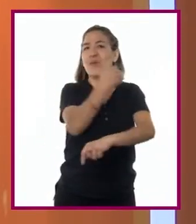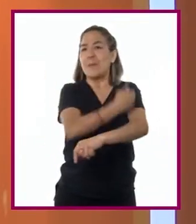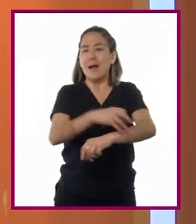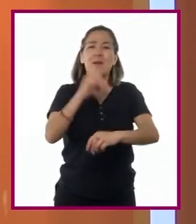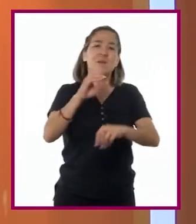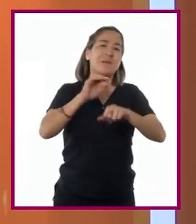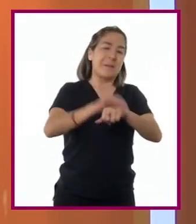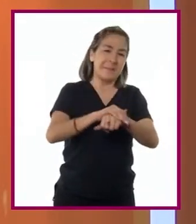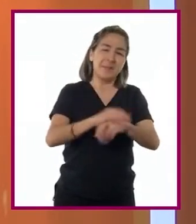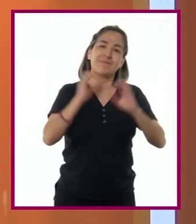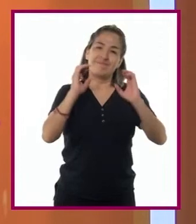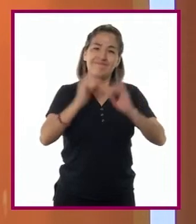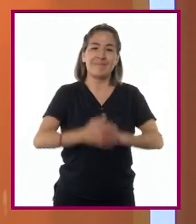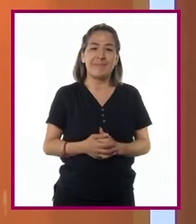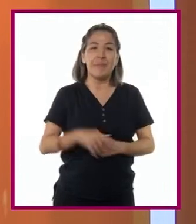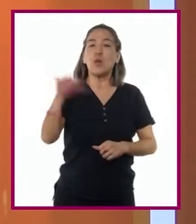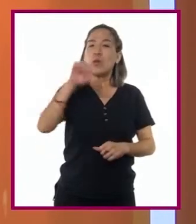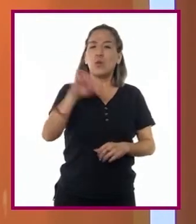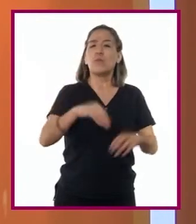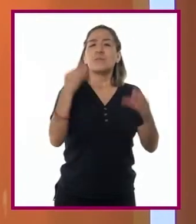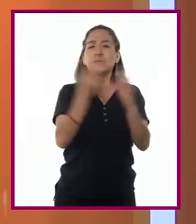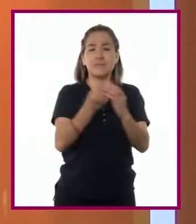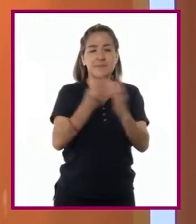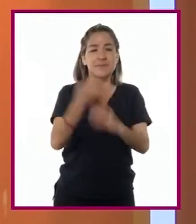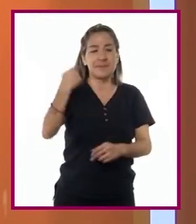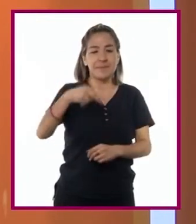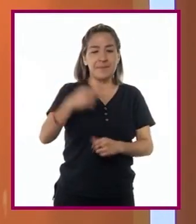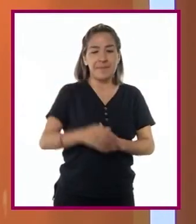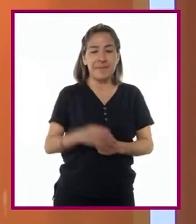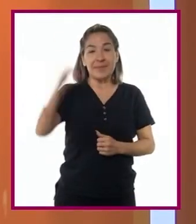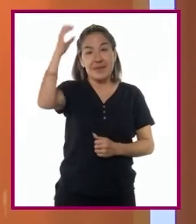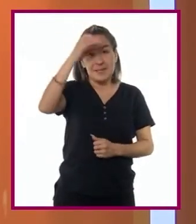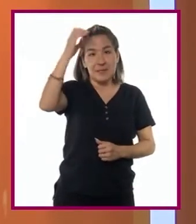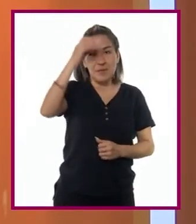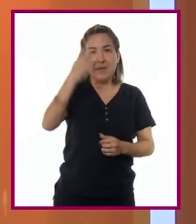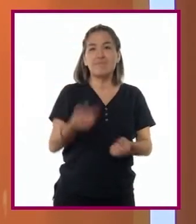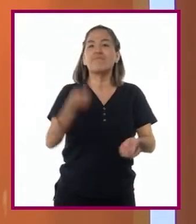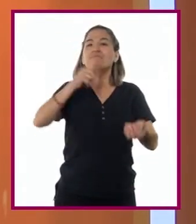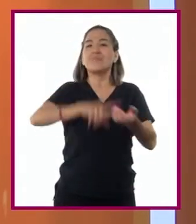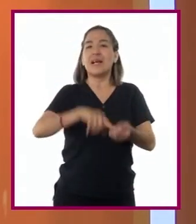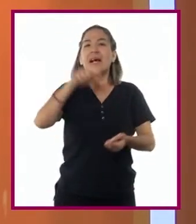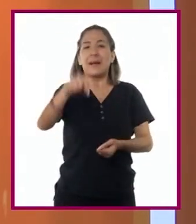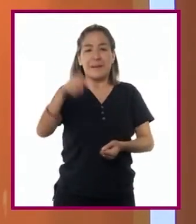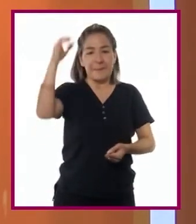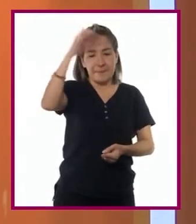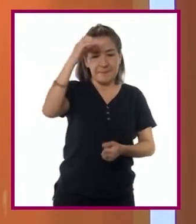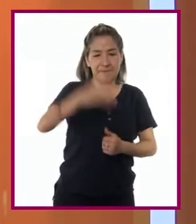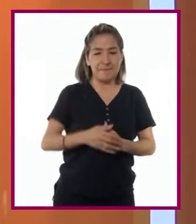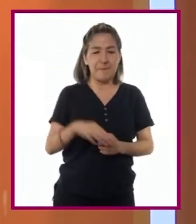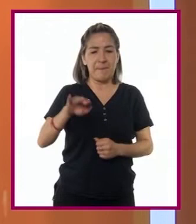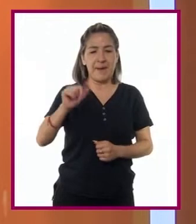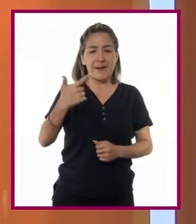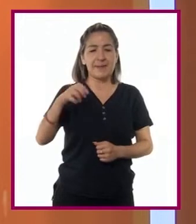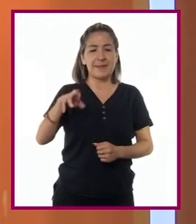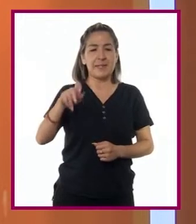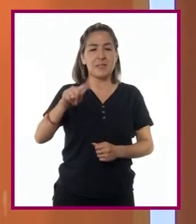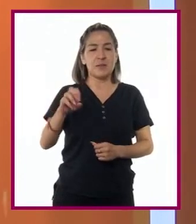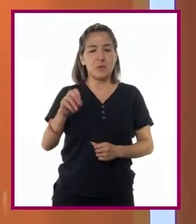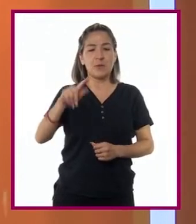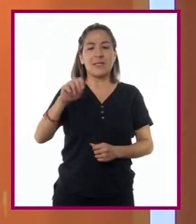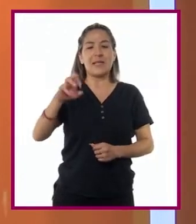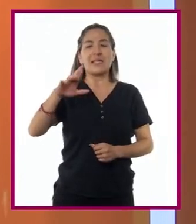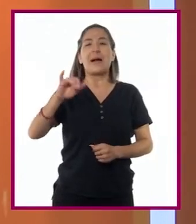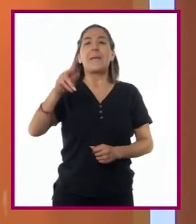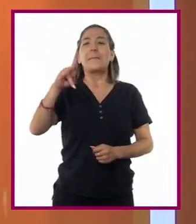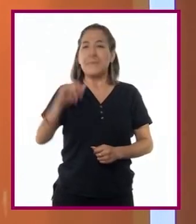La sesión de hoy se titula Ciencia y pseudociencia, magnetoterapia, y tiene como